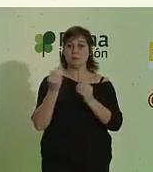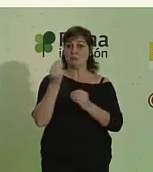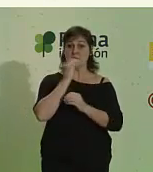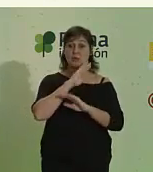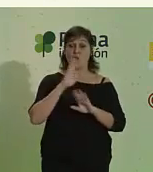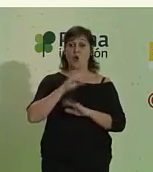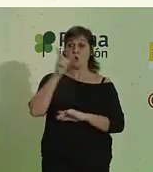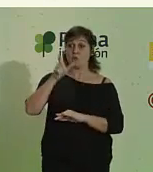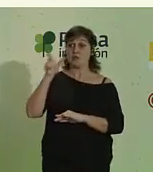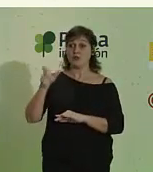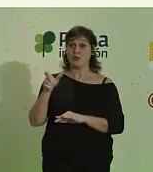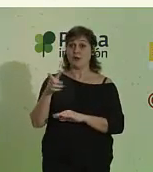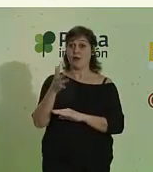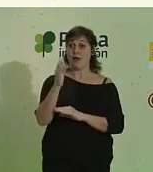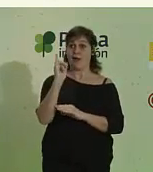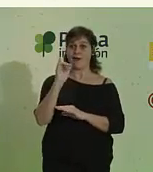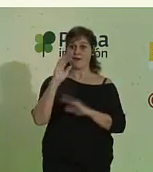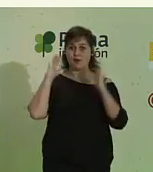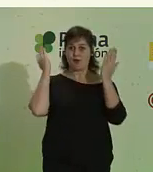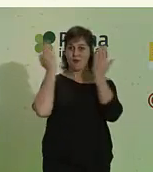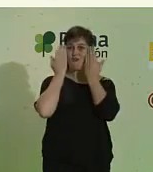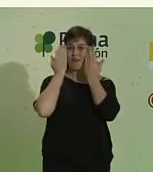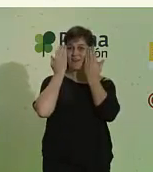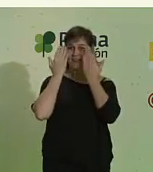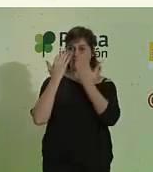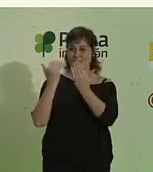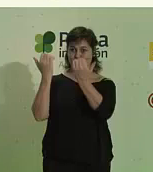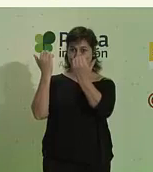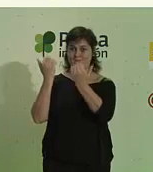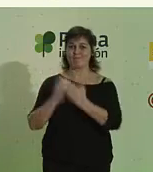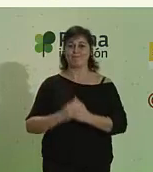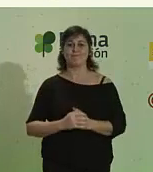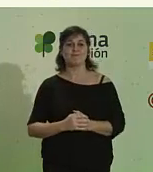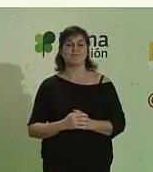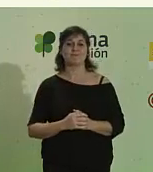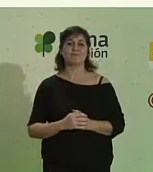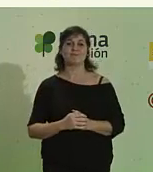aquellas personas que están en esta conferencia.